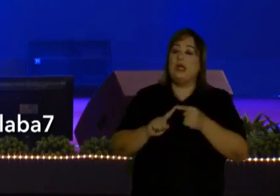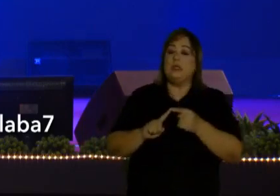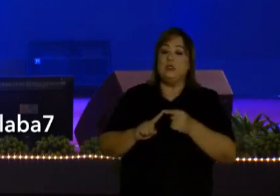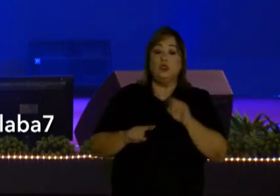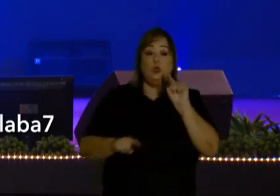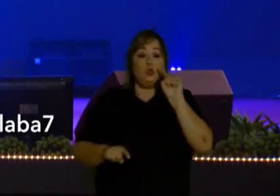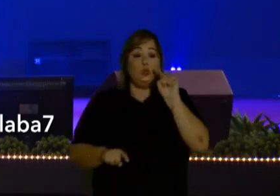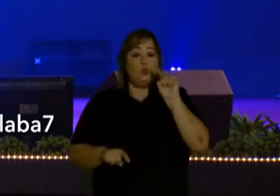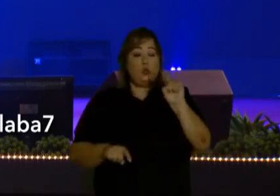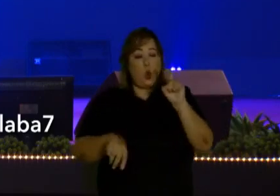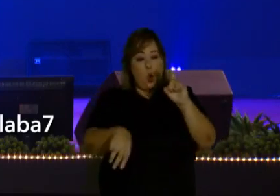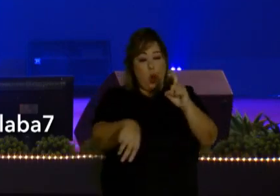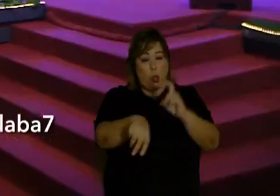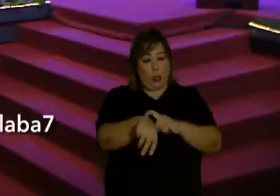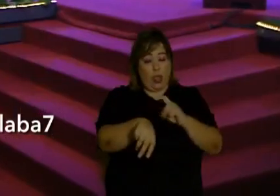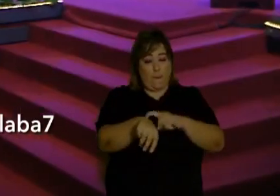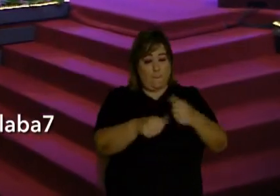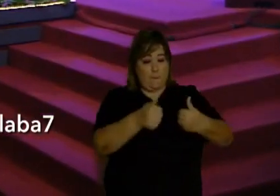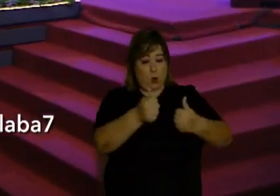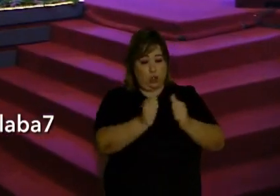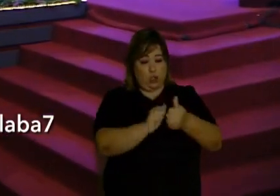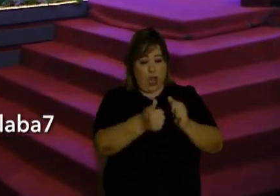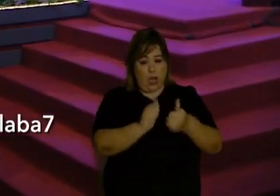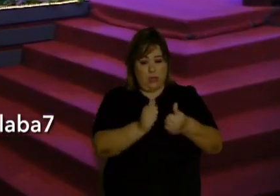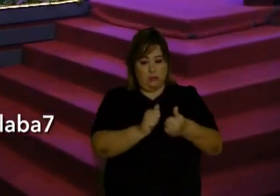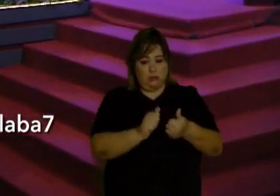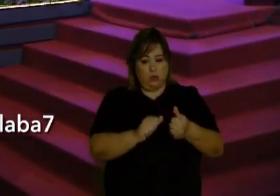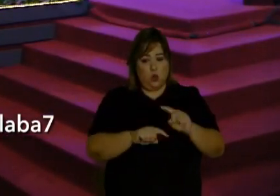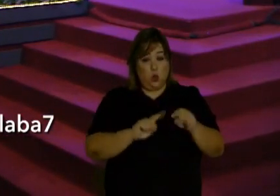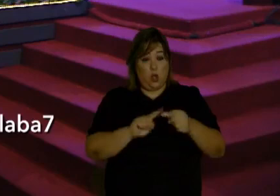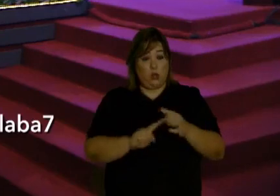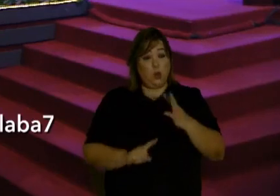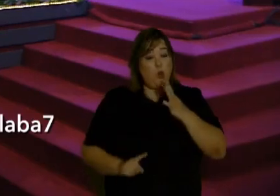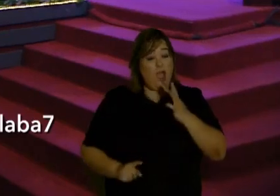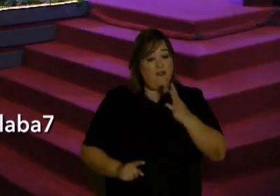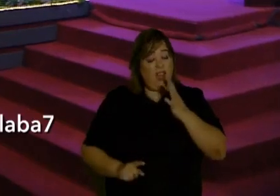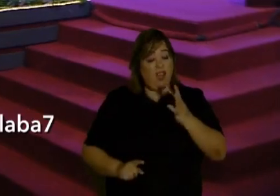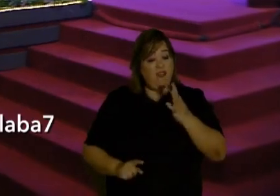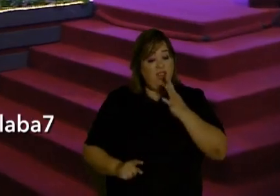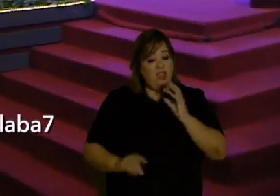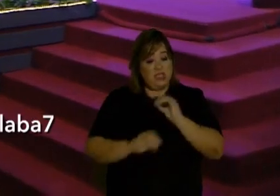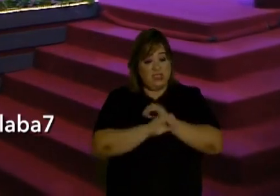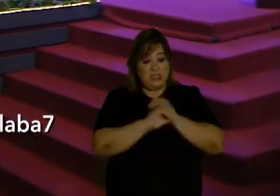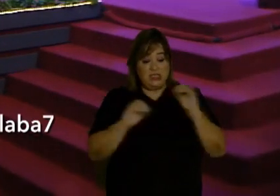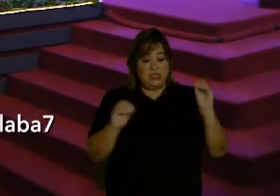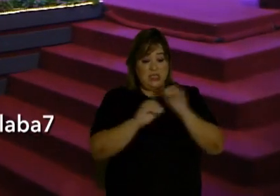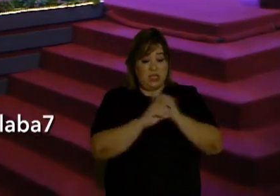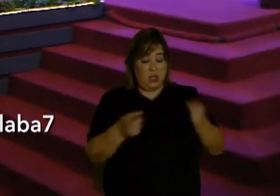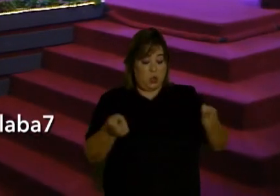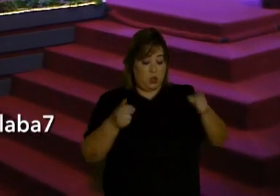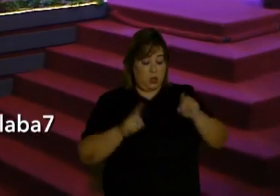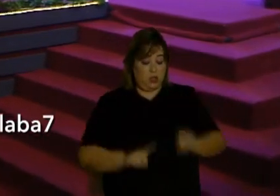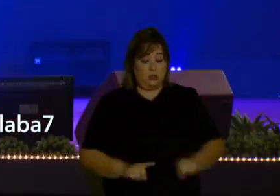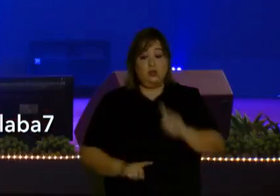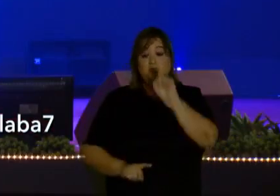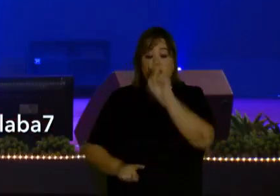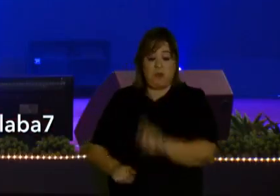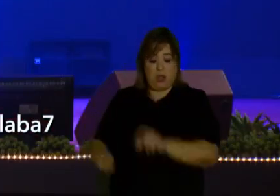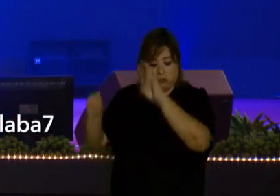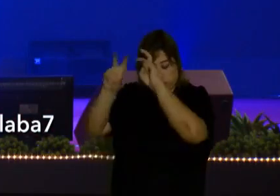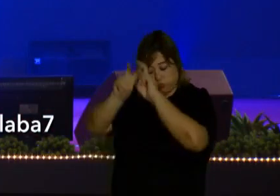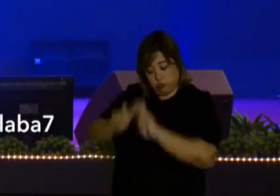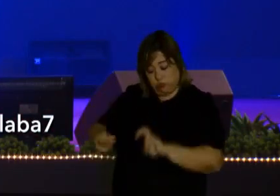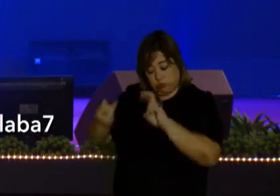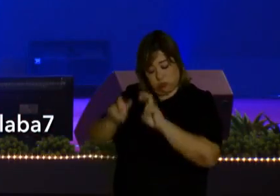de desafío como este, usted habla, pero cuando usted habla algo no ocurre y usted tiene que hacer un análisis. Si usted tiene autoridad sobre lo que usted